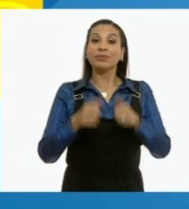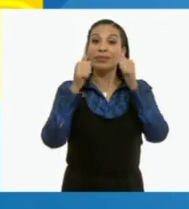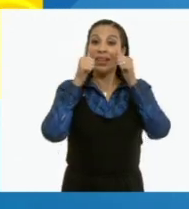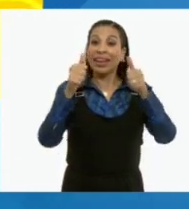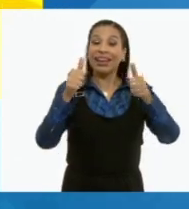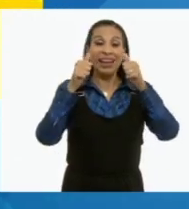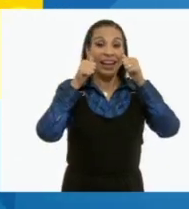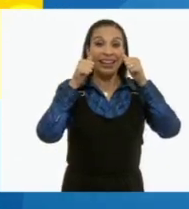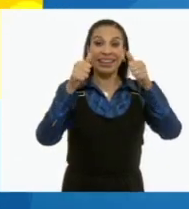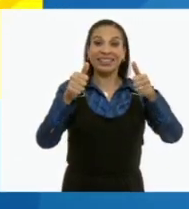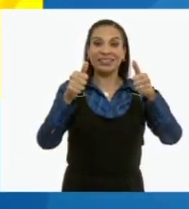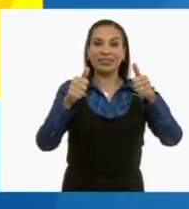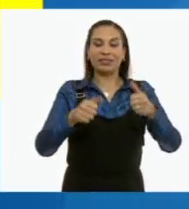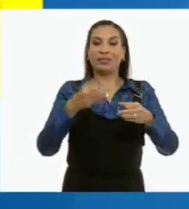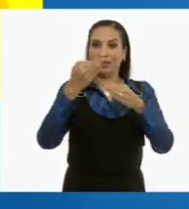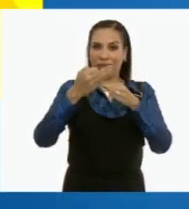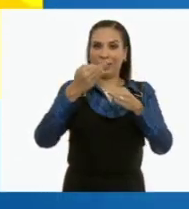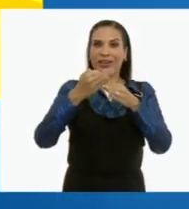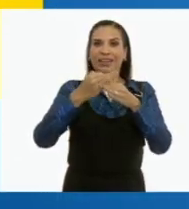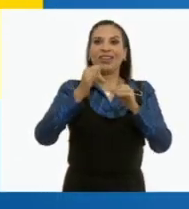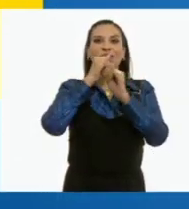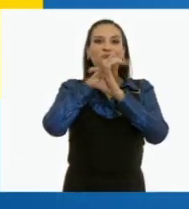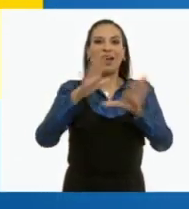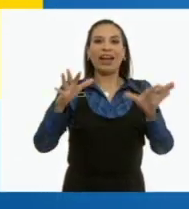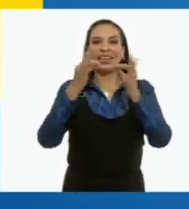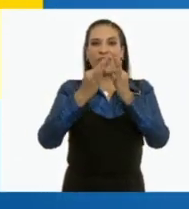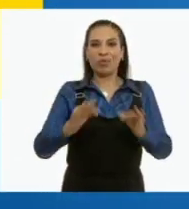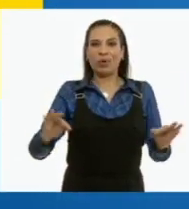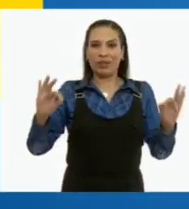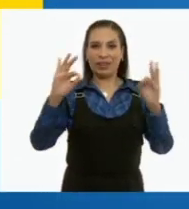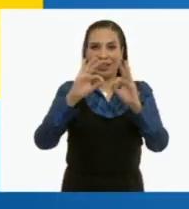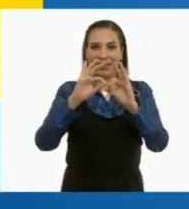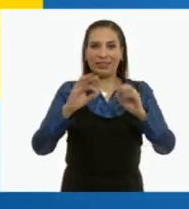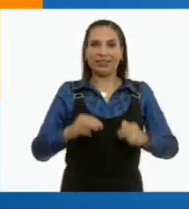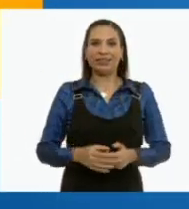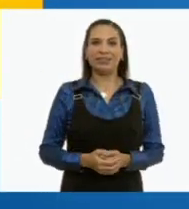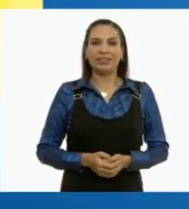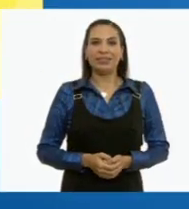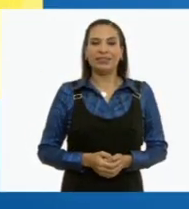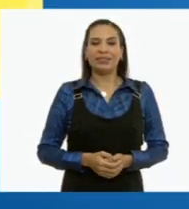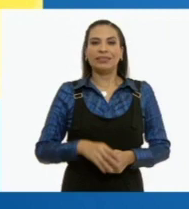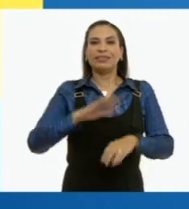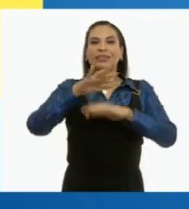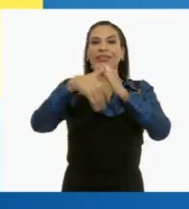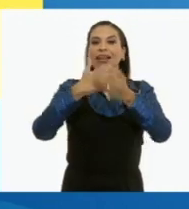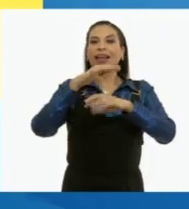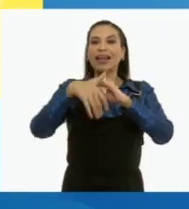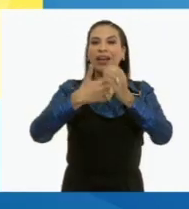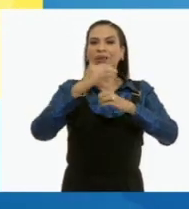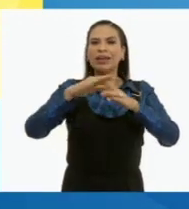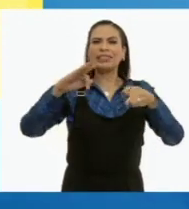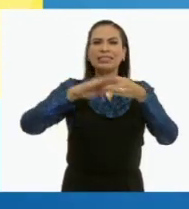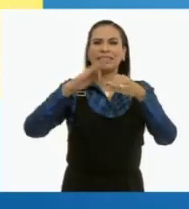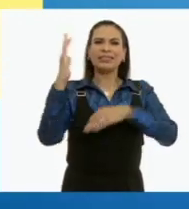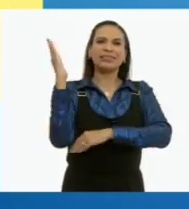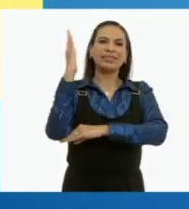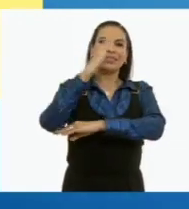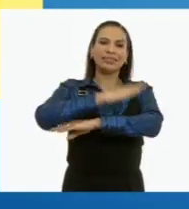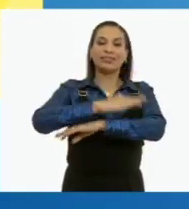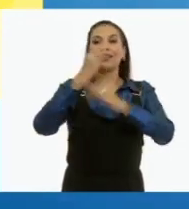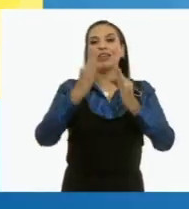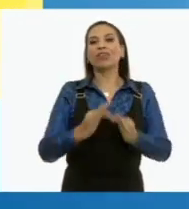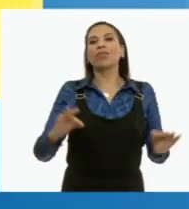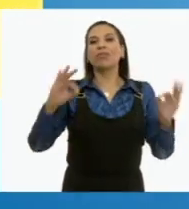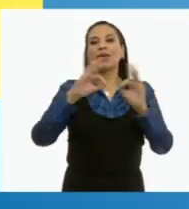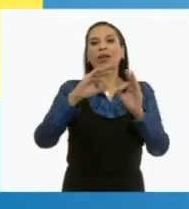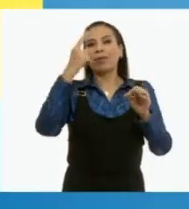¡Atención! ¡Atención! A continuación, información importante. Lavarnos las manos varias veces al día es